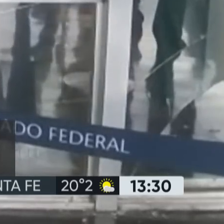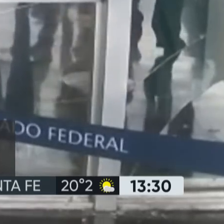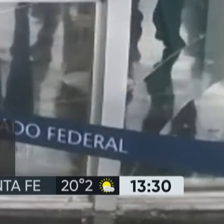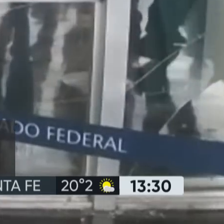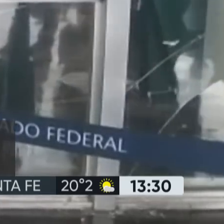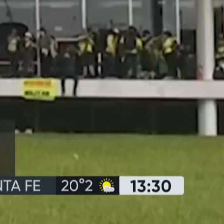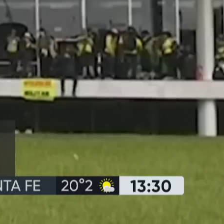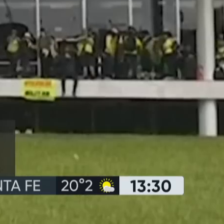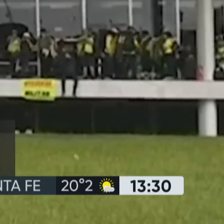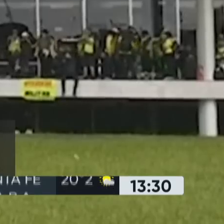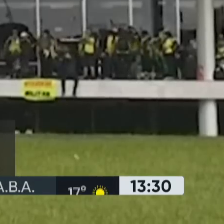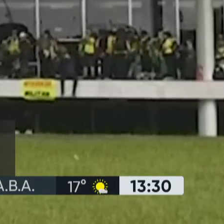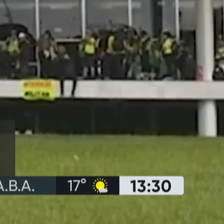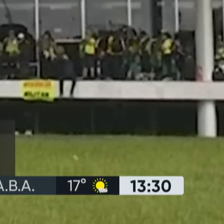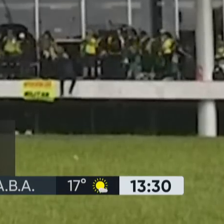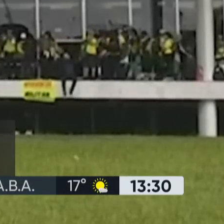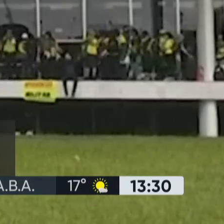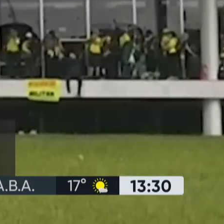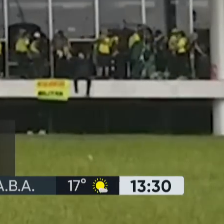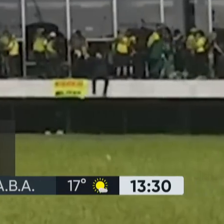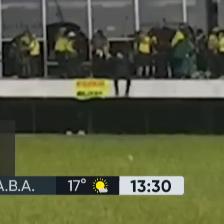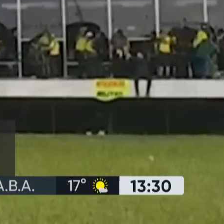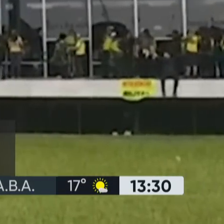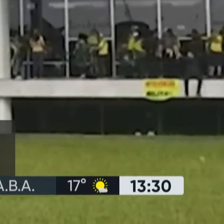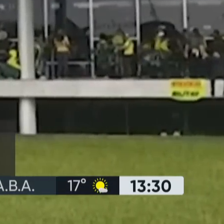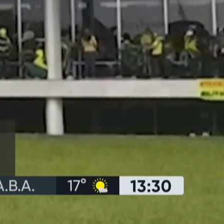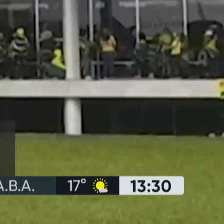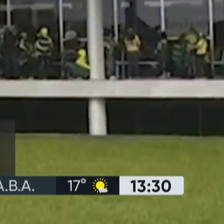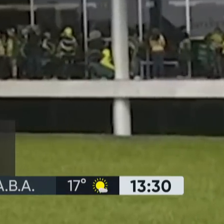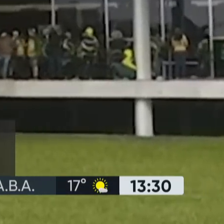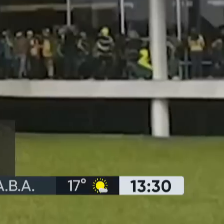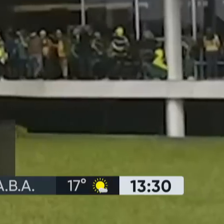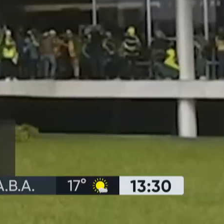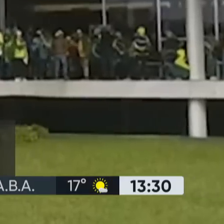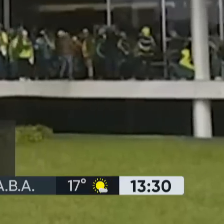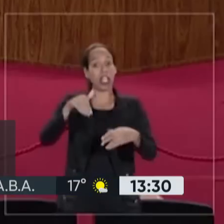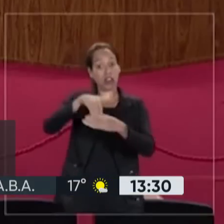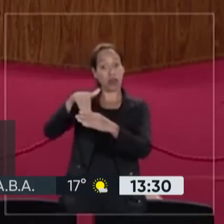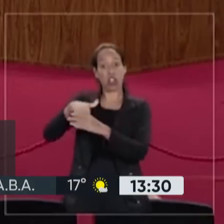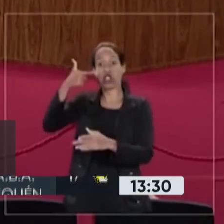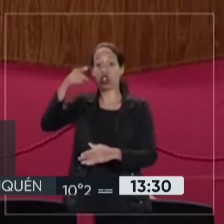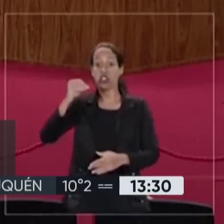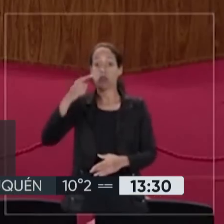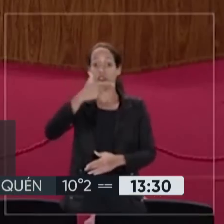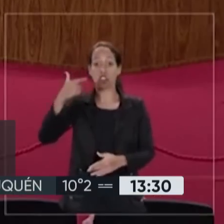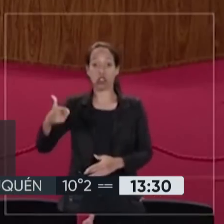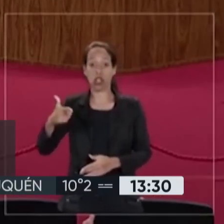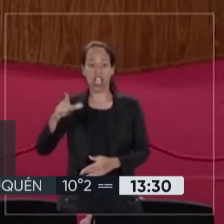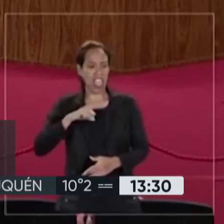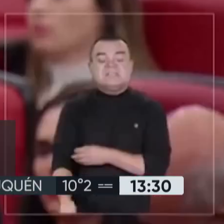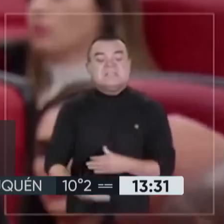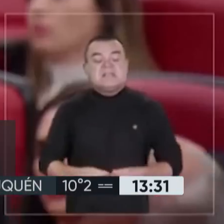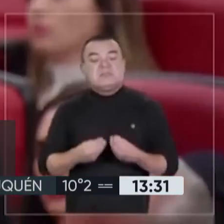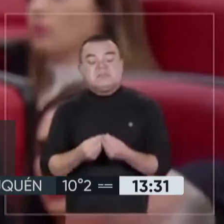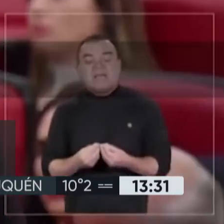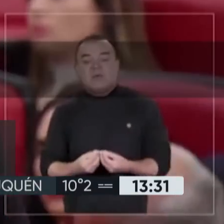sus seguidores asaltaron las sedes de los 3 poderes del Estado a pocas horas de la asunción de Lula da Silva, electo presidente por 3ª